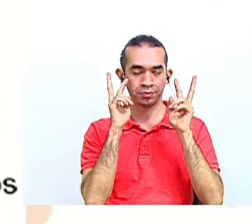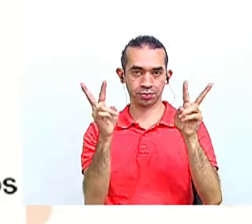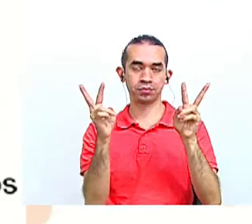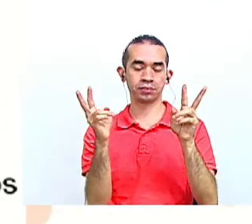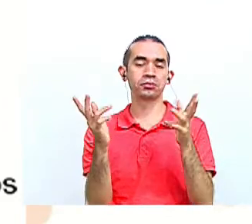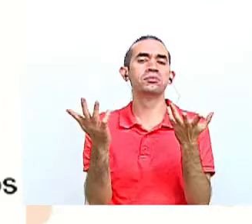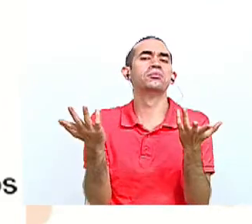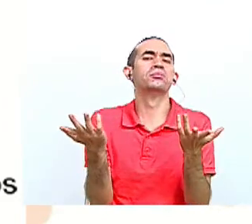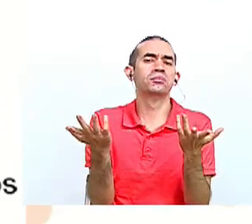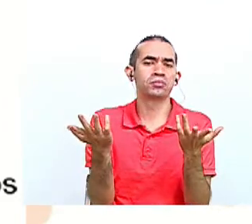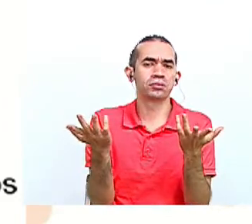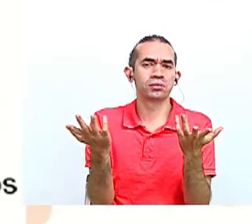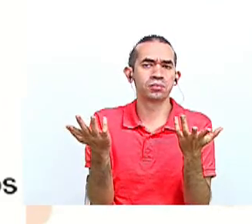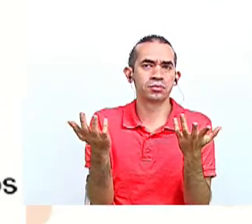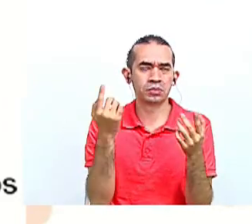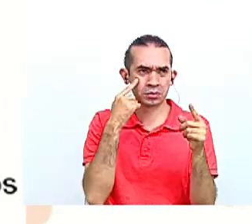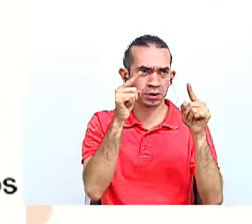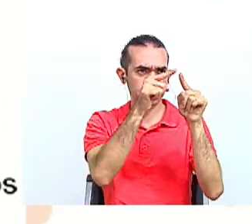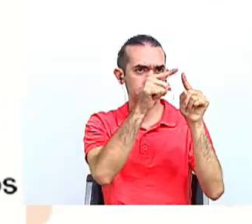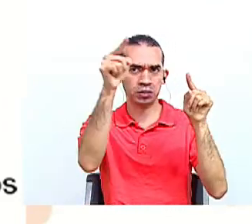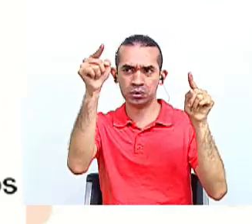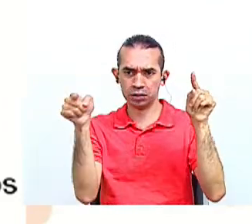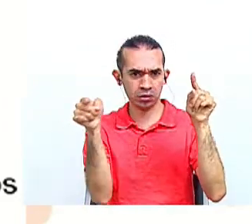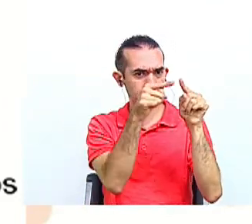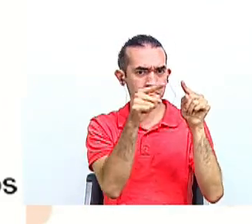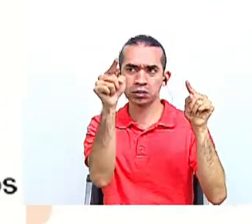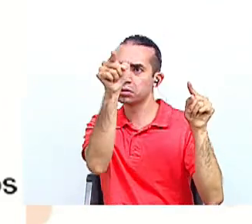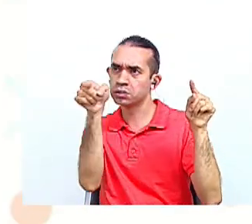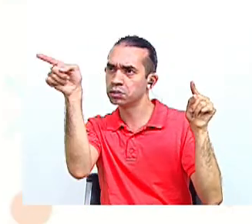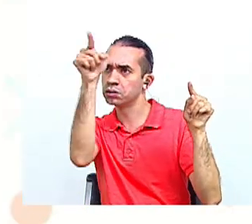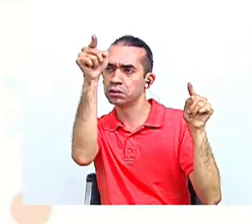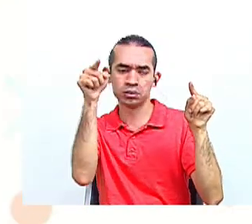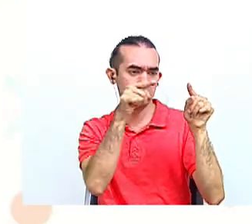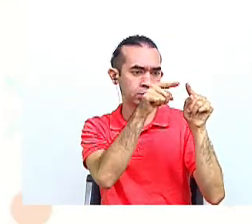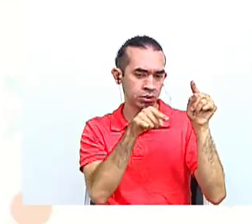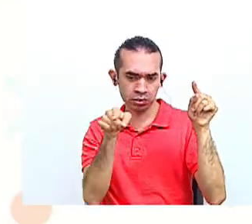¿qué sucede con los triángulos que se forman en el interior?